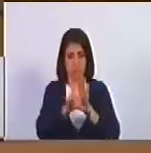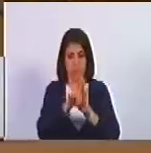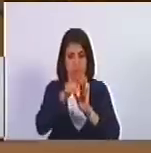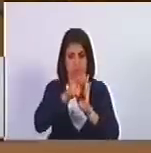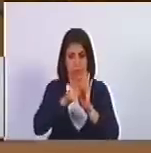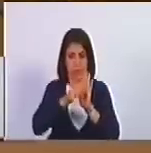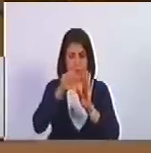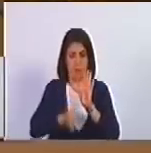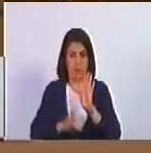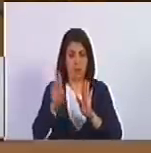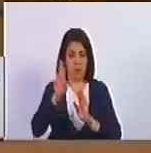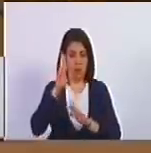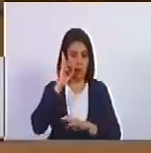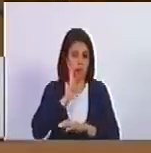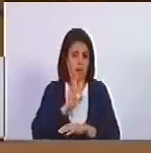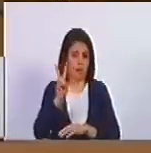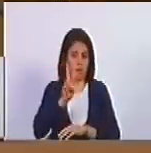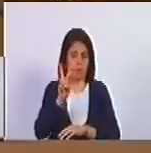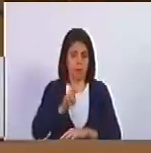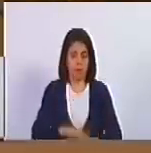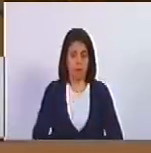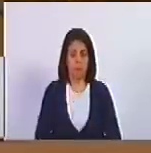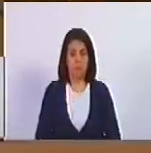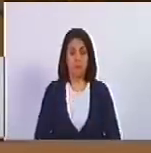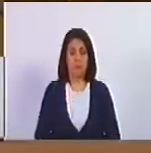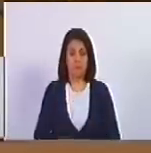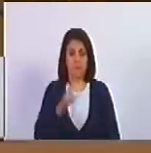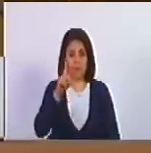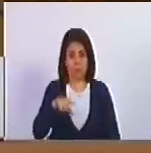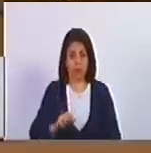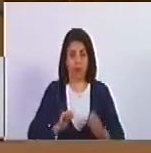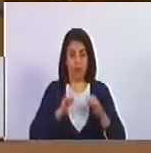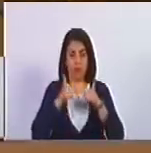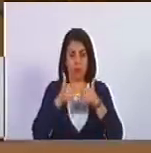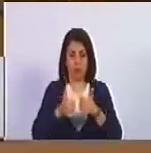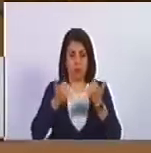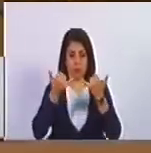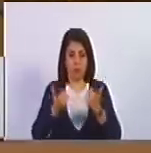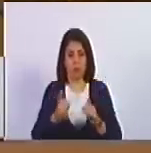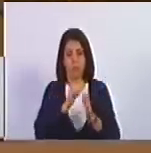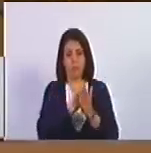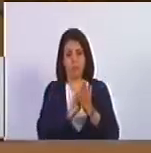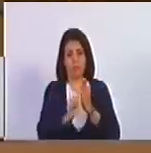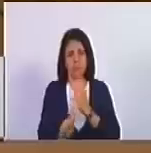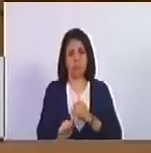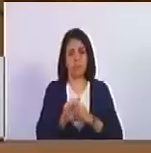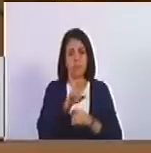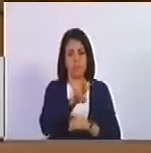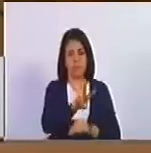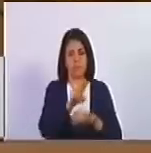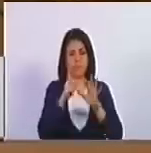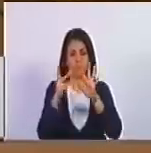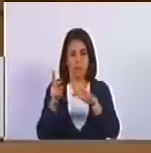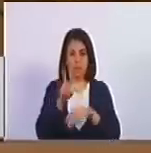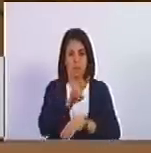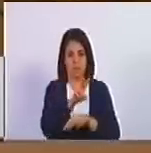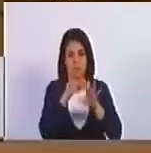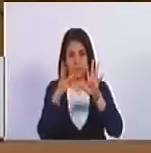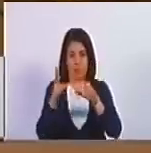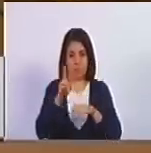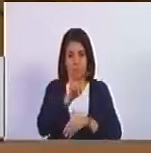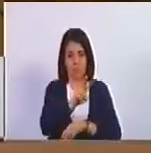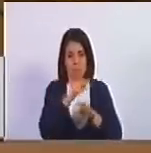Gaceta Oficial de la República Bolivariana de Venezuela, entrarán en vigencia los artículos 27,